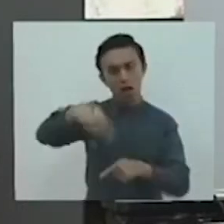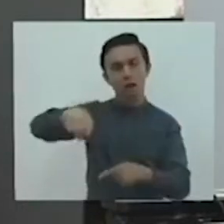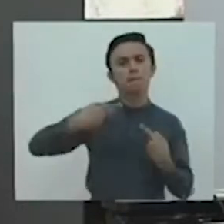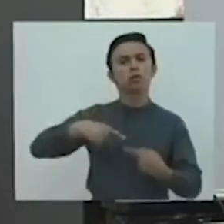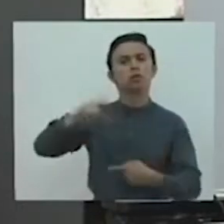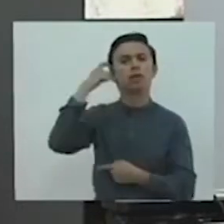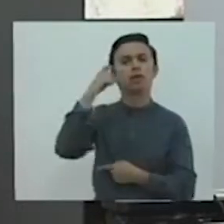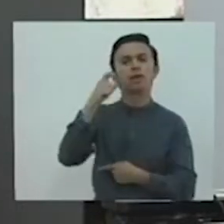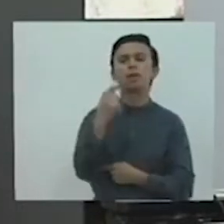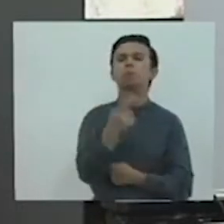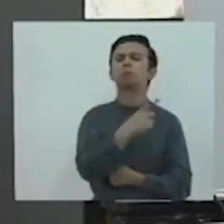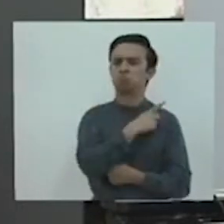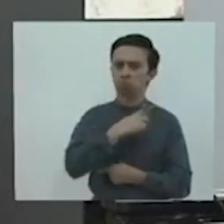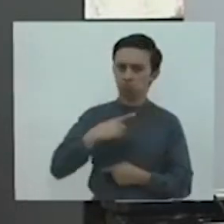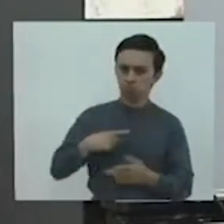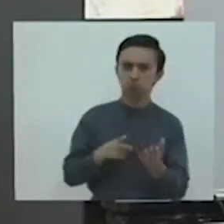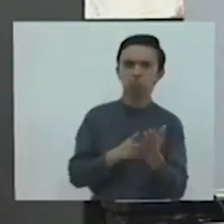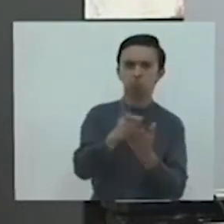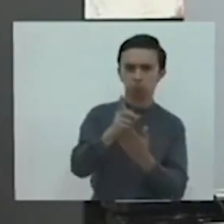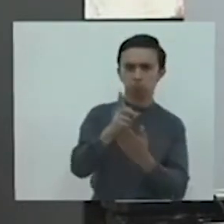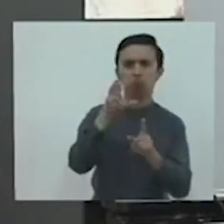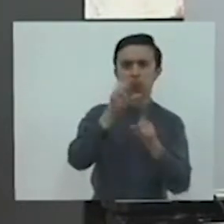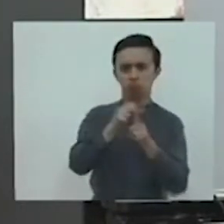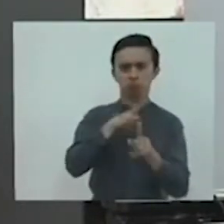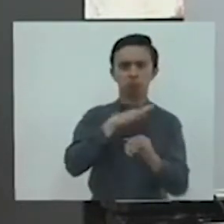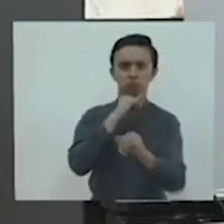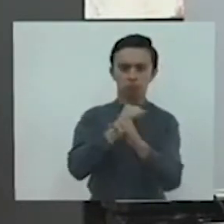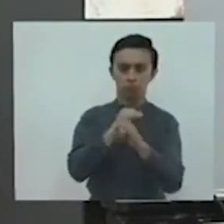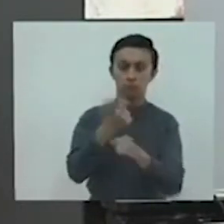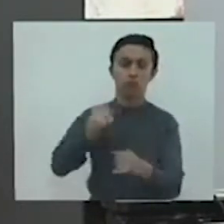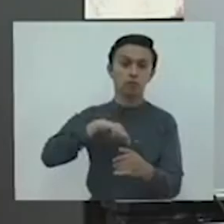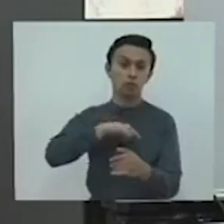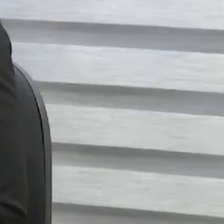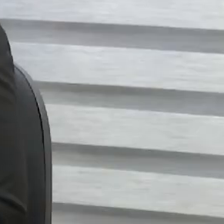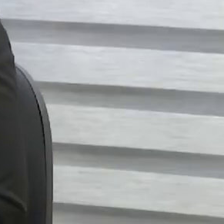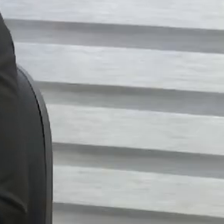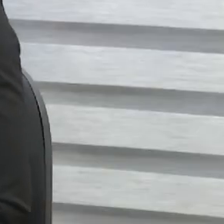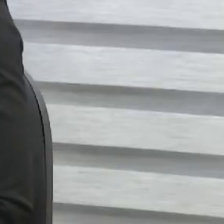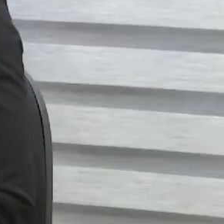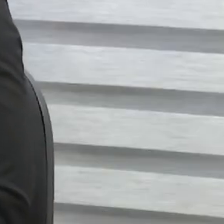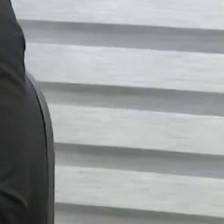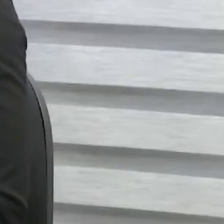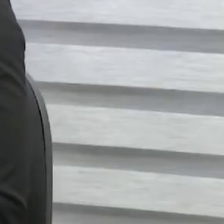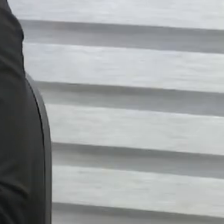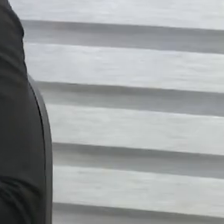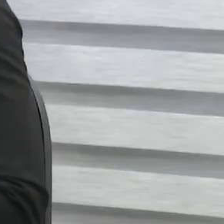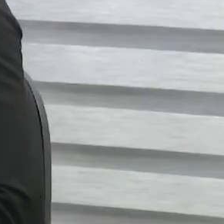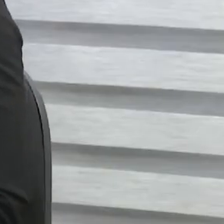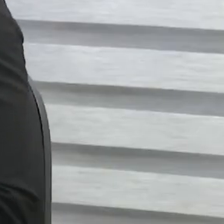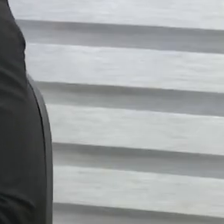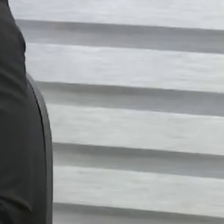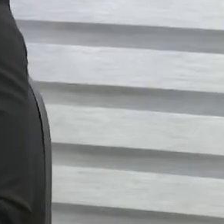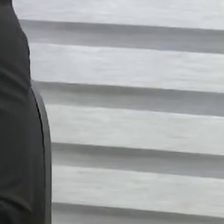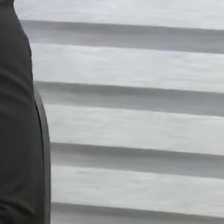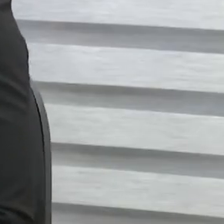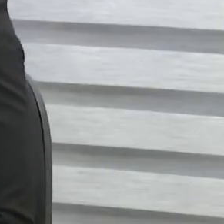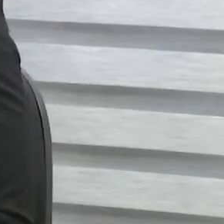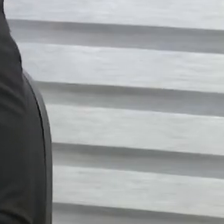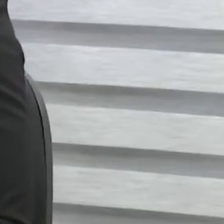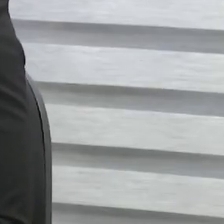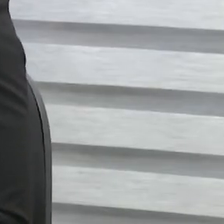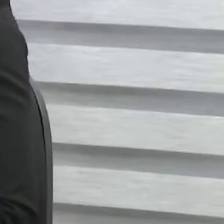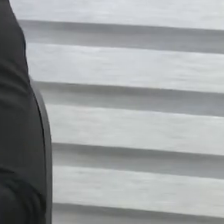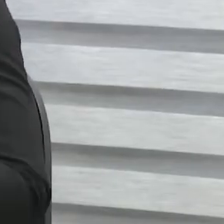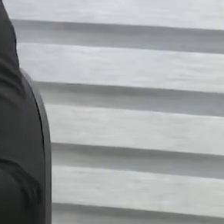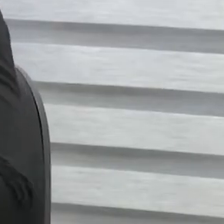porque yo acudí a su registro ante el órgano electoral en el Consejo Distrital, y no se le había convencido, no se le había animado como alguien que fuera a competir